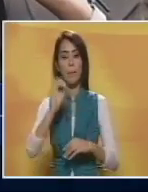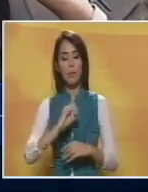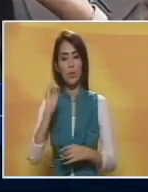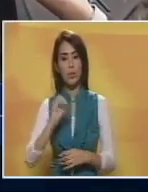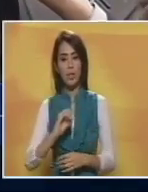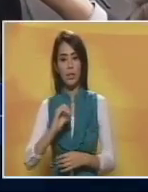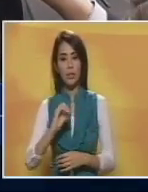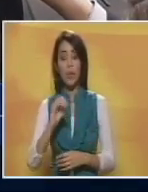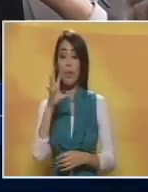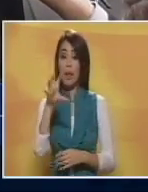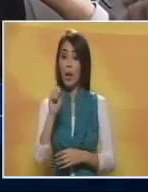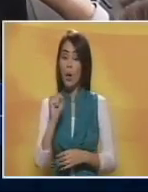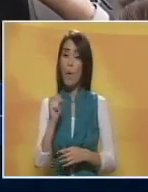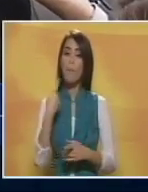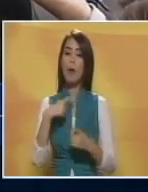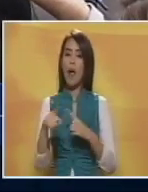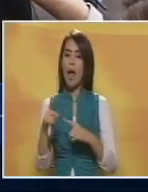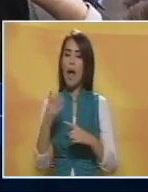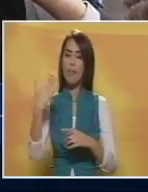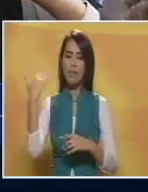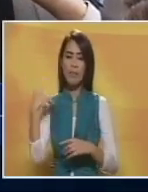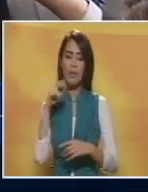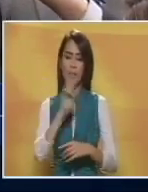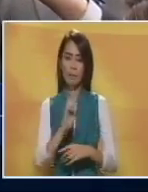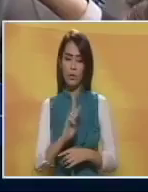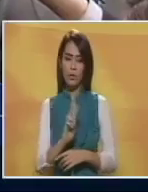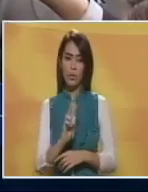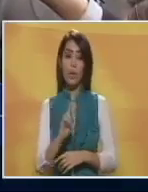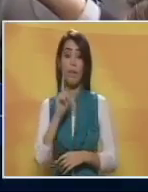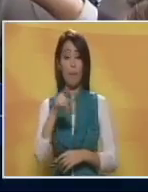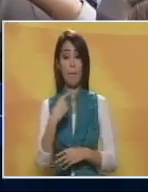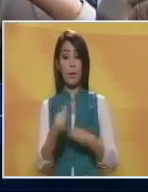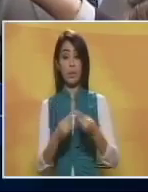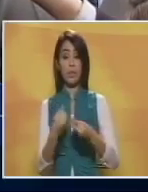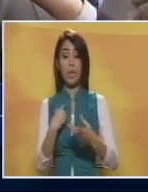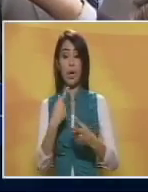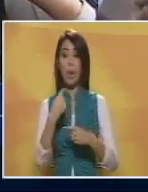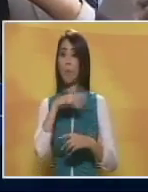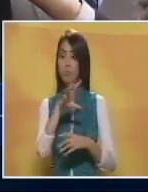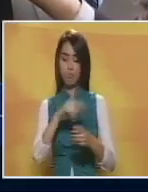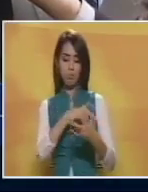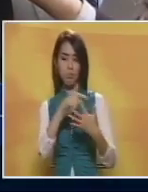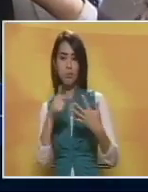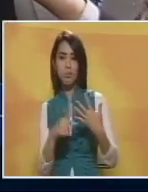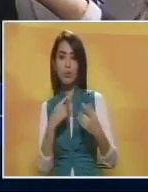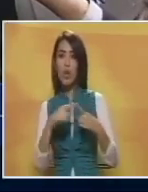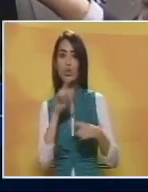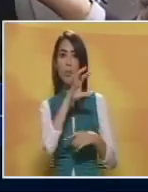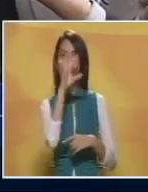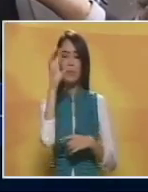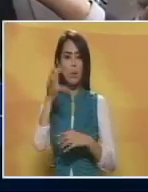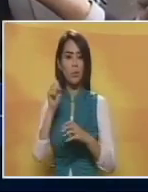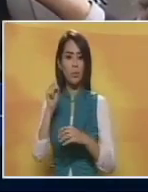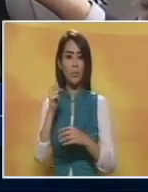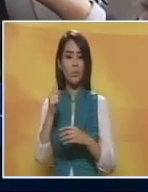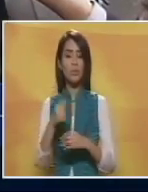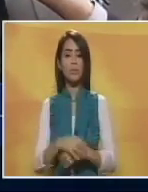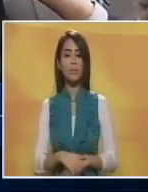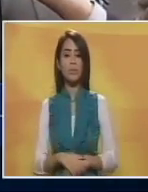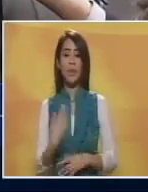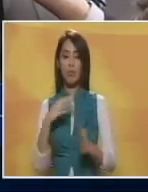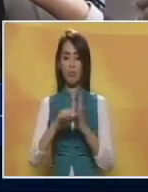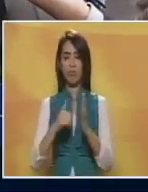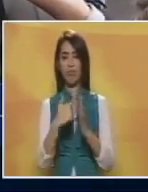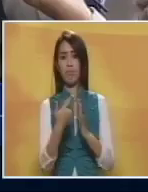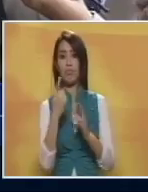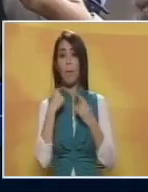90% de la compra que se hacía de lo que se consumía en Venezuela, pues también lo hacían era con productos importados, y esto pues trajo como consecuencia pues también escandaloso hecho de corrupción, así